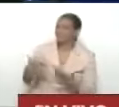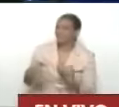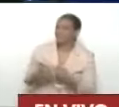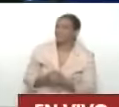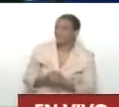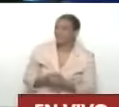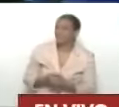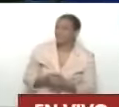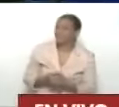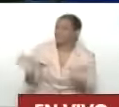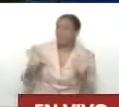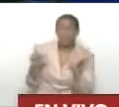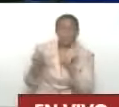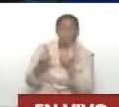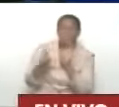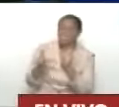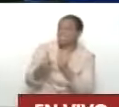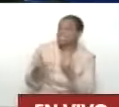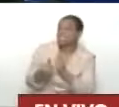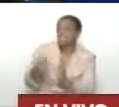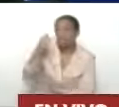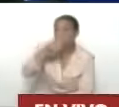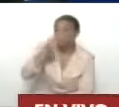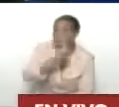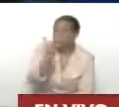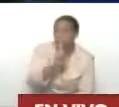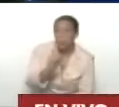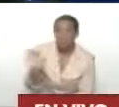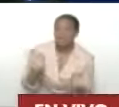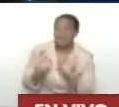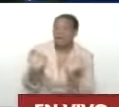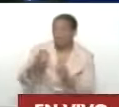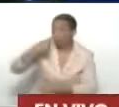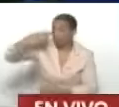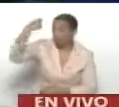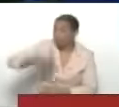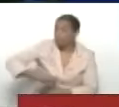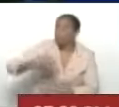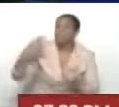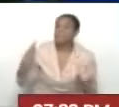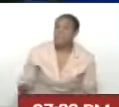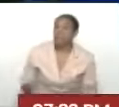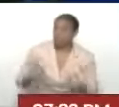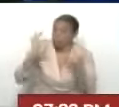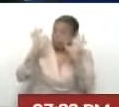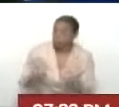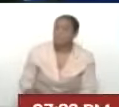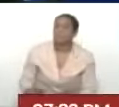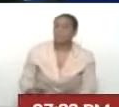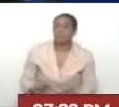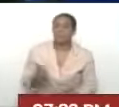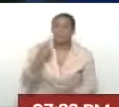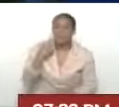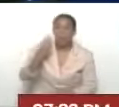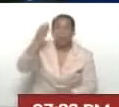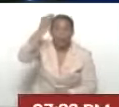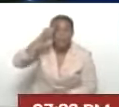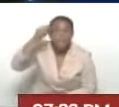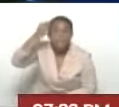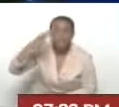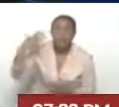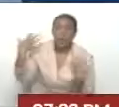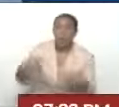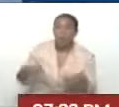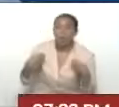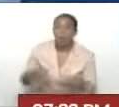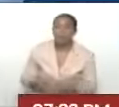Ya no es el bachiller marginal que conocimos, ¿verdad? No, tipo serio. Hay que estructurarse. Me puso a pensar.